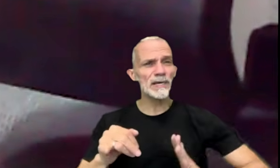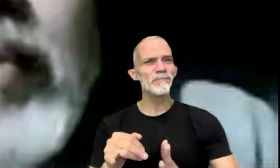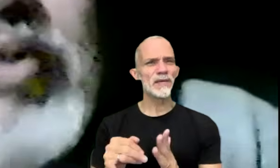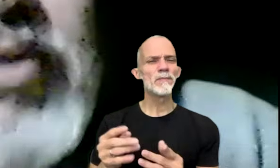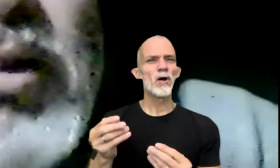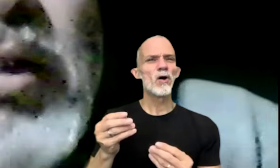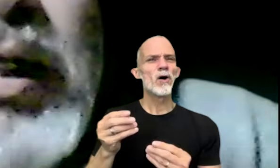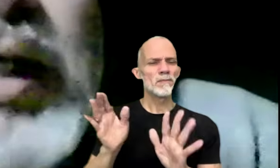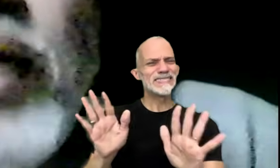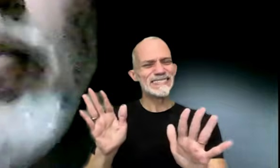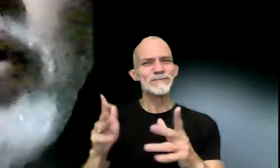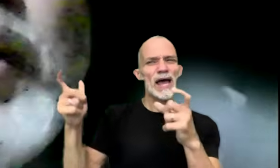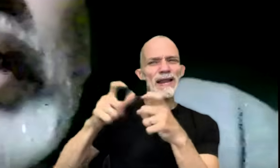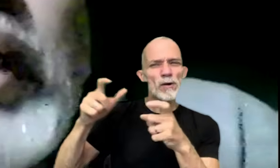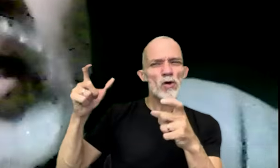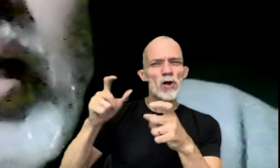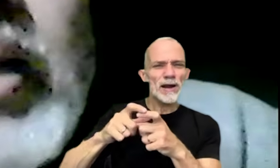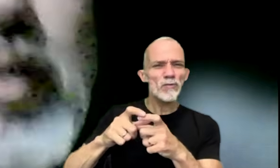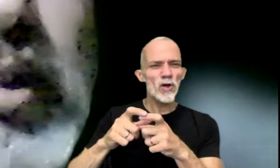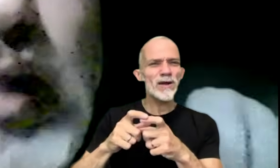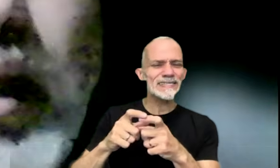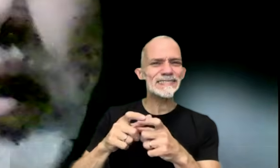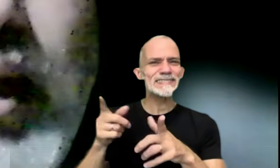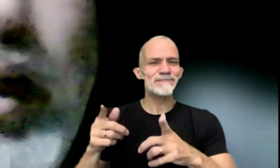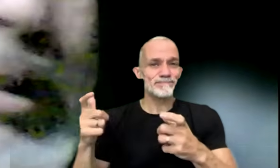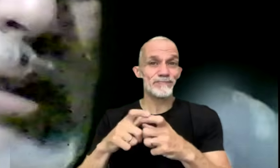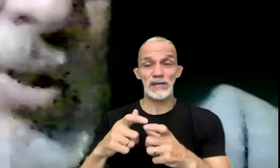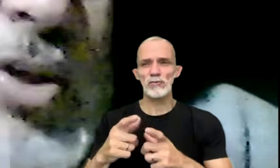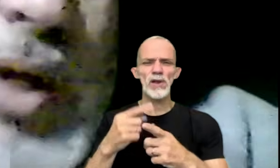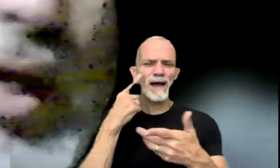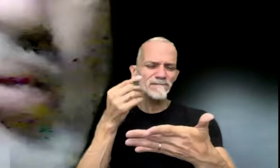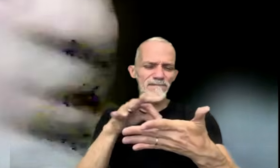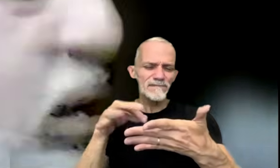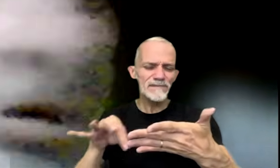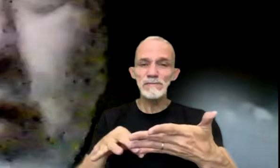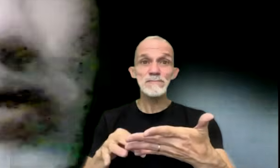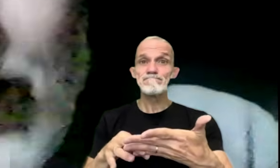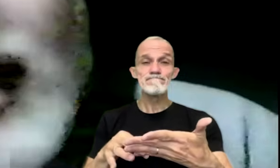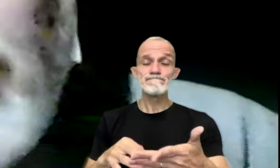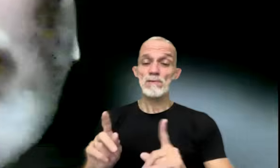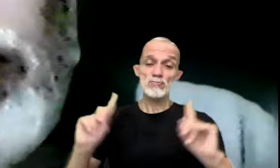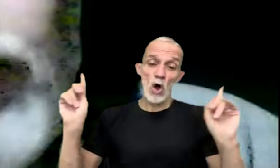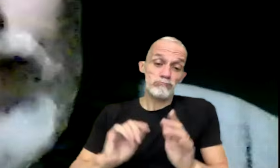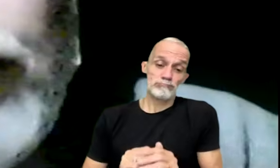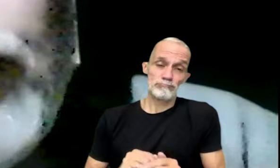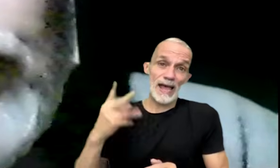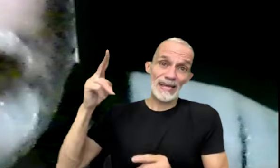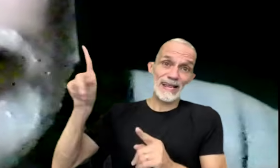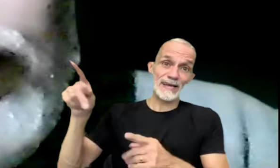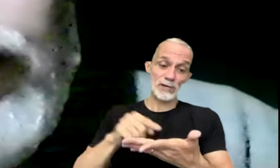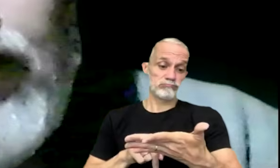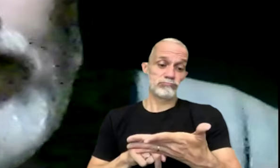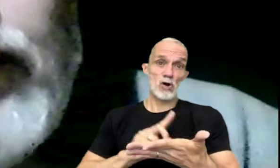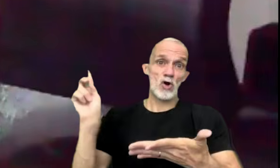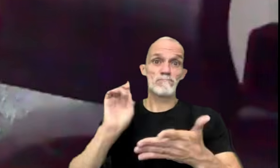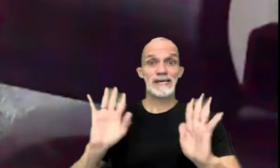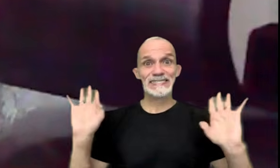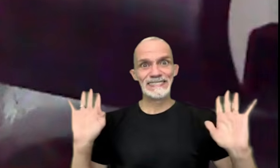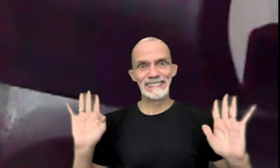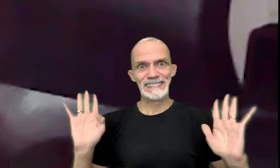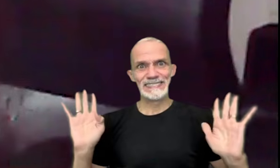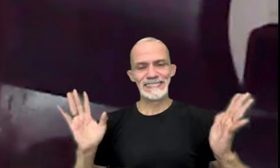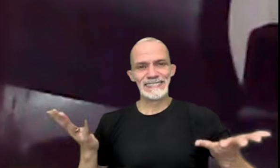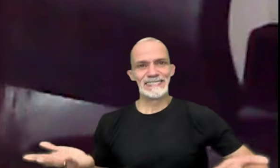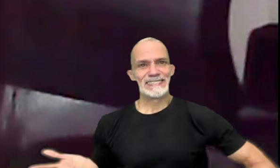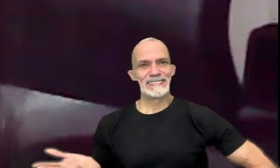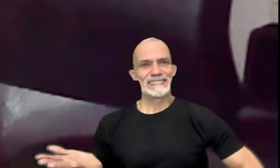base pero a ¿sabés qué qué se me lo pasó? grabo, En las reuniones interarias, la revisión y recursos no me tomaba el caso. ya eso, digamos,